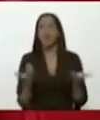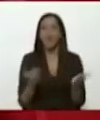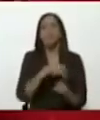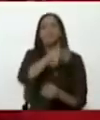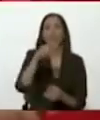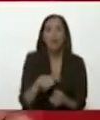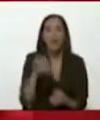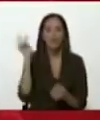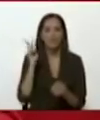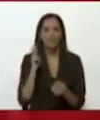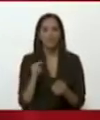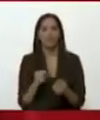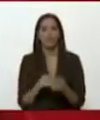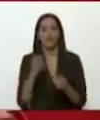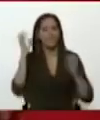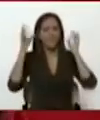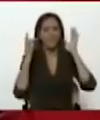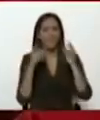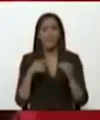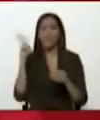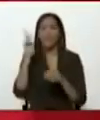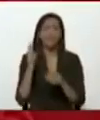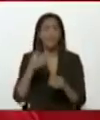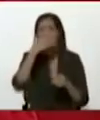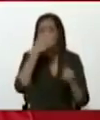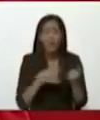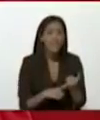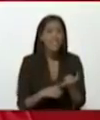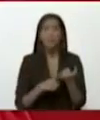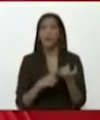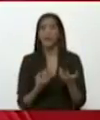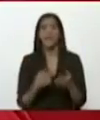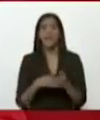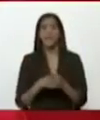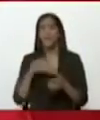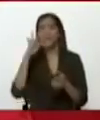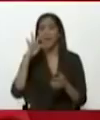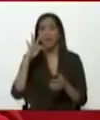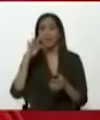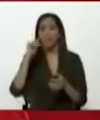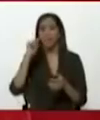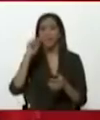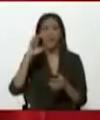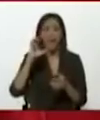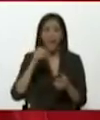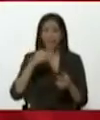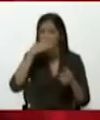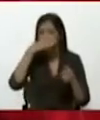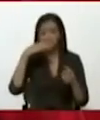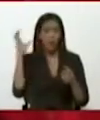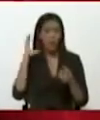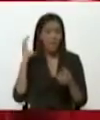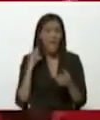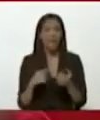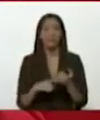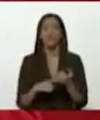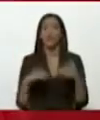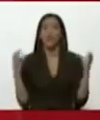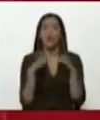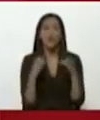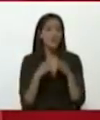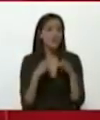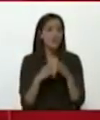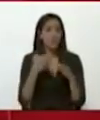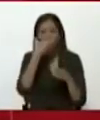terrorista, tiene células de Hezbollah, del ELN, de la FARC, de ETA, de los grupos